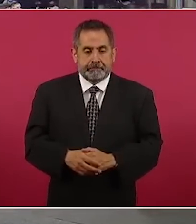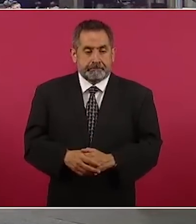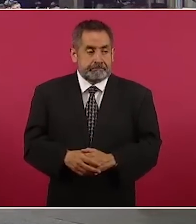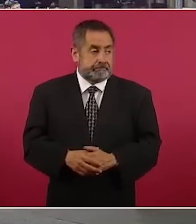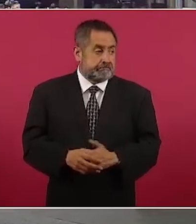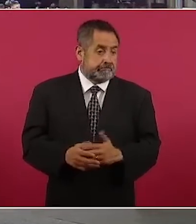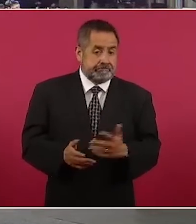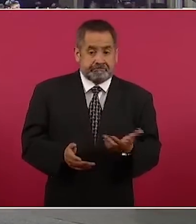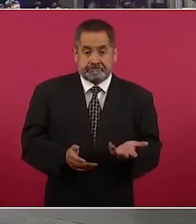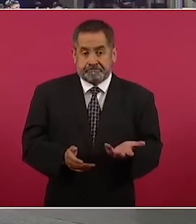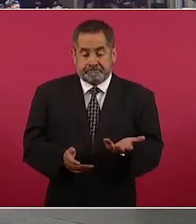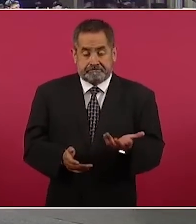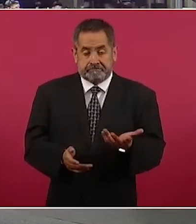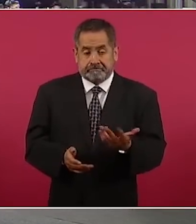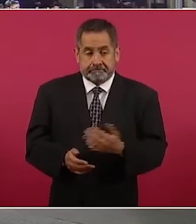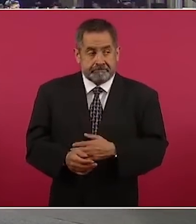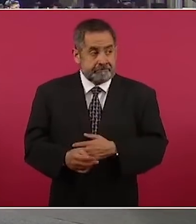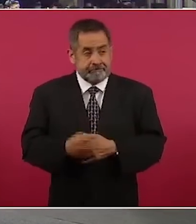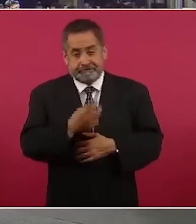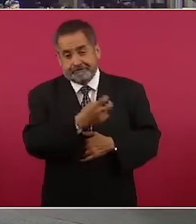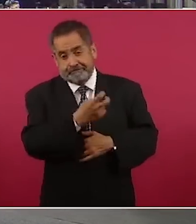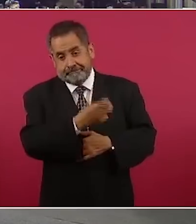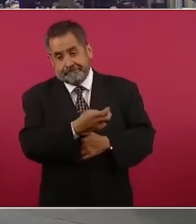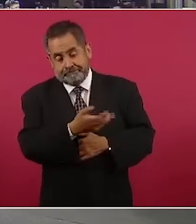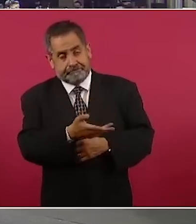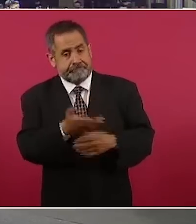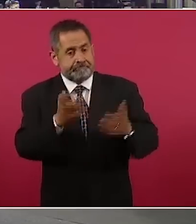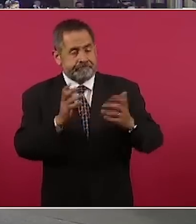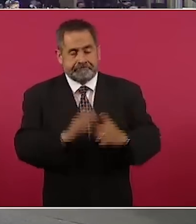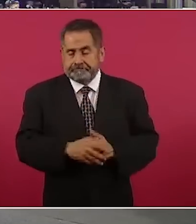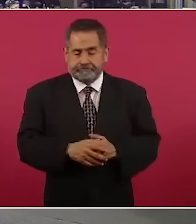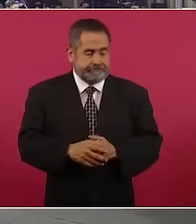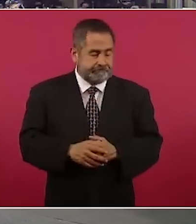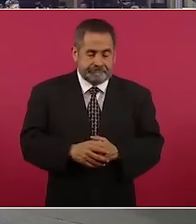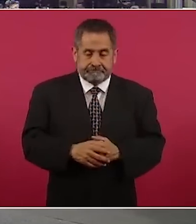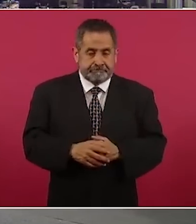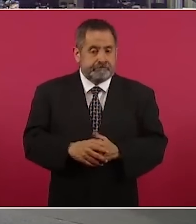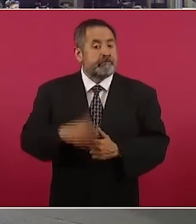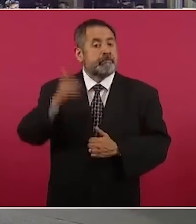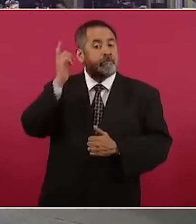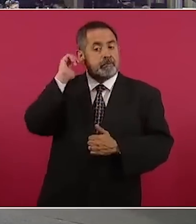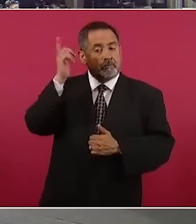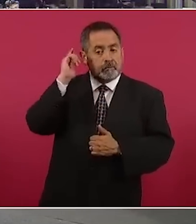pues si así están las cosas, ojalá y hoy salgan